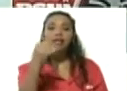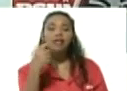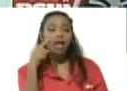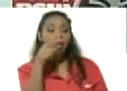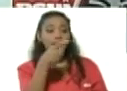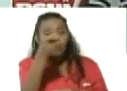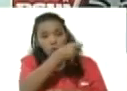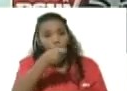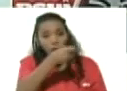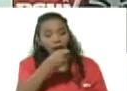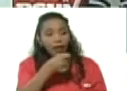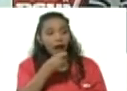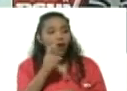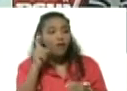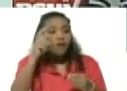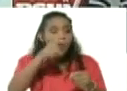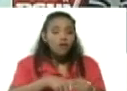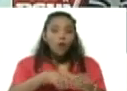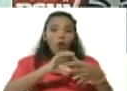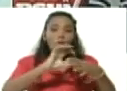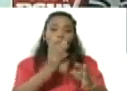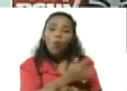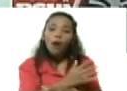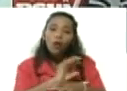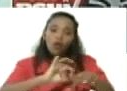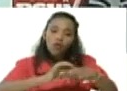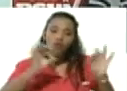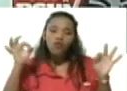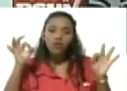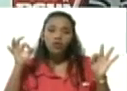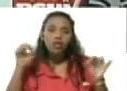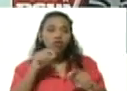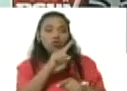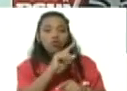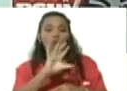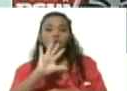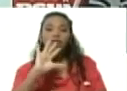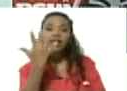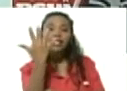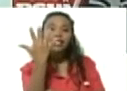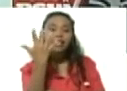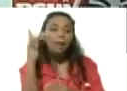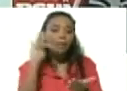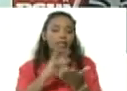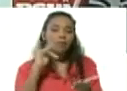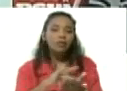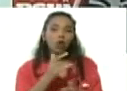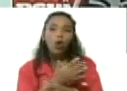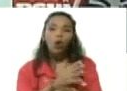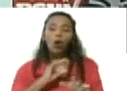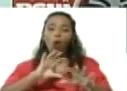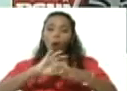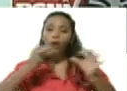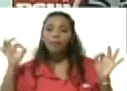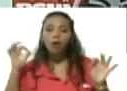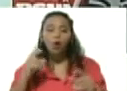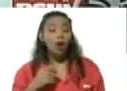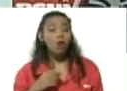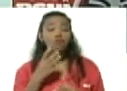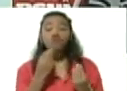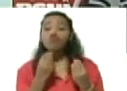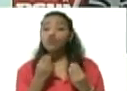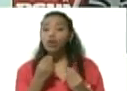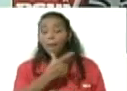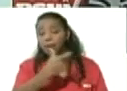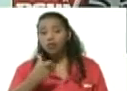en búsqueda de un cupo a los Juegos Olímpicos, su quinta participación en Juegos Olímpicos. Eso no lo pueden decir muchos atletas del